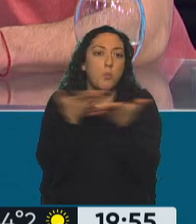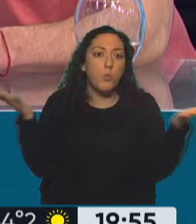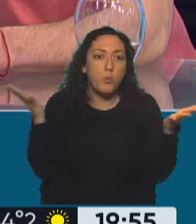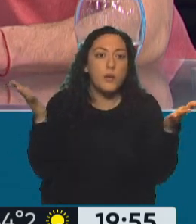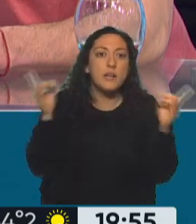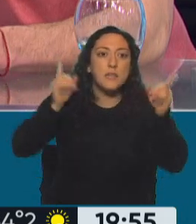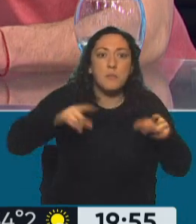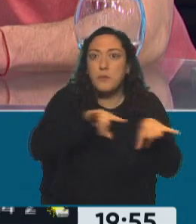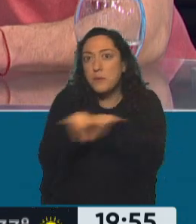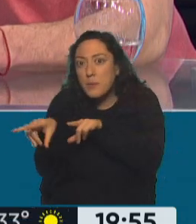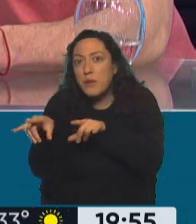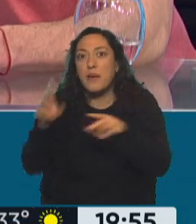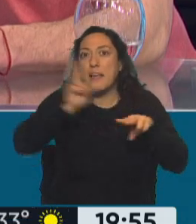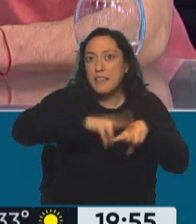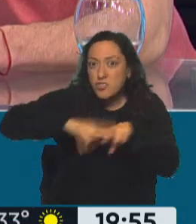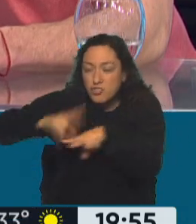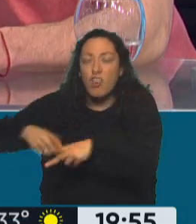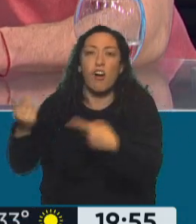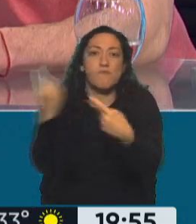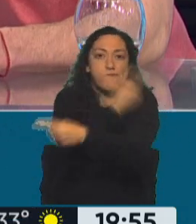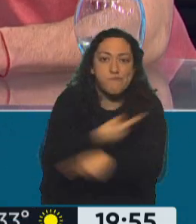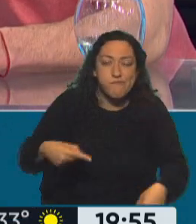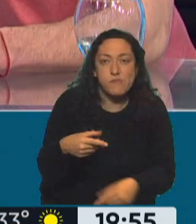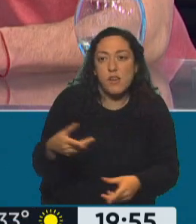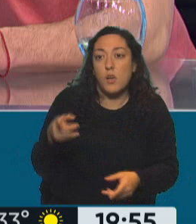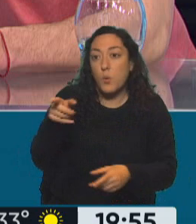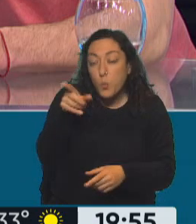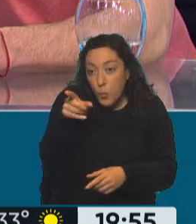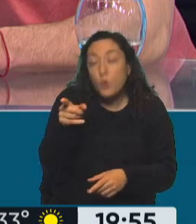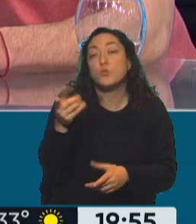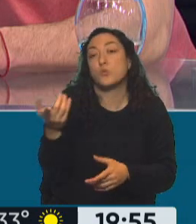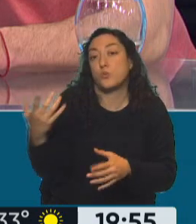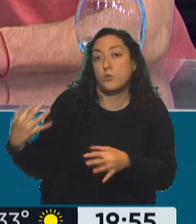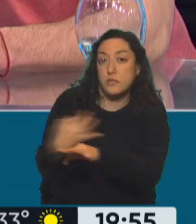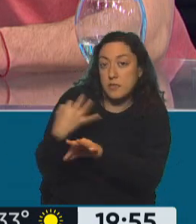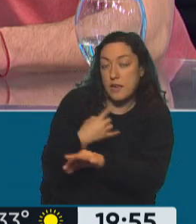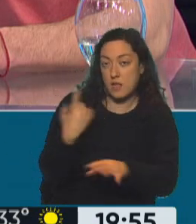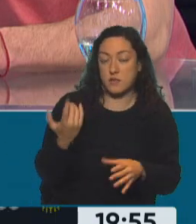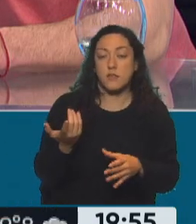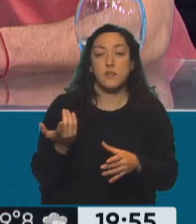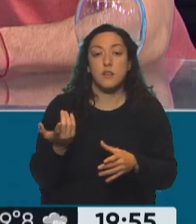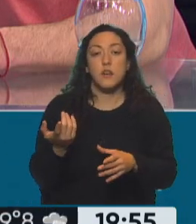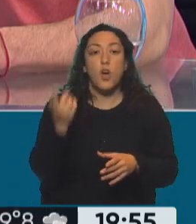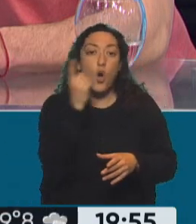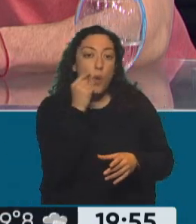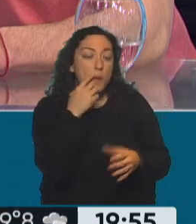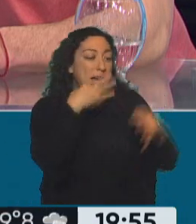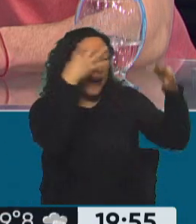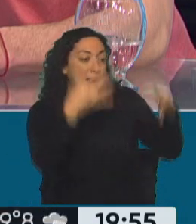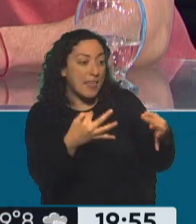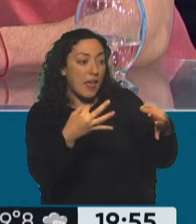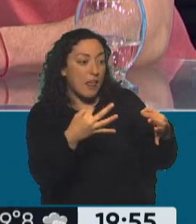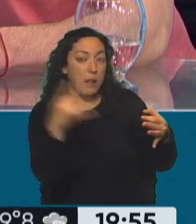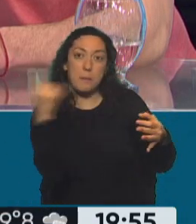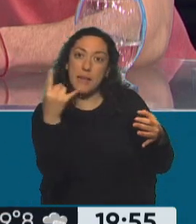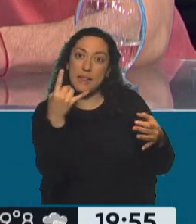web y todo se edita. Es decir, vos nos enseñaste que el tipo toma la realidad, te la